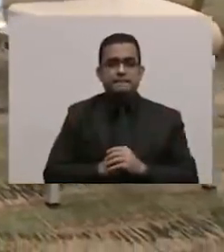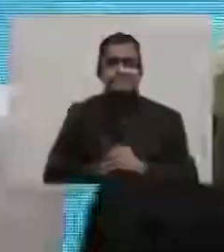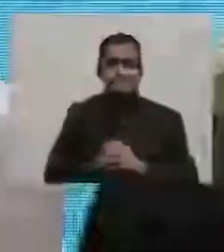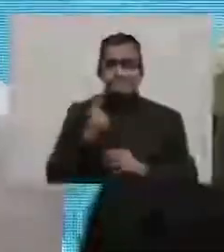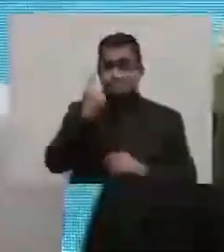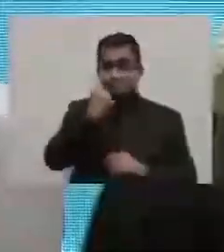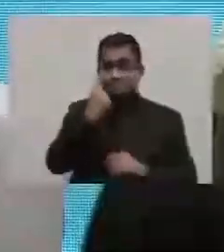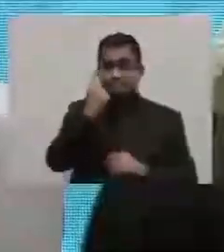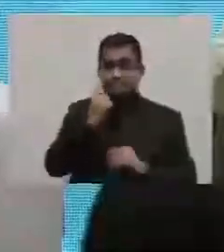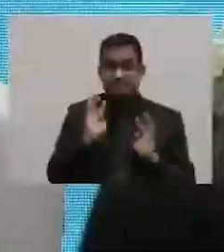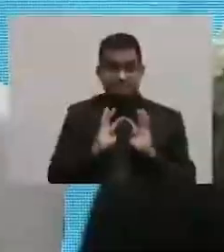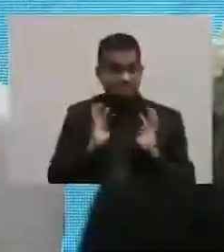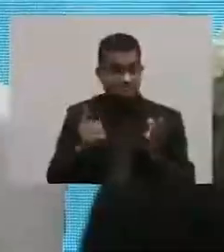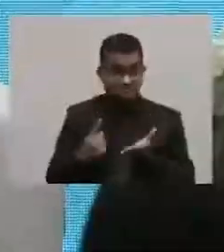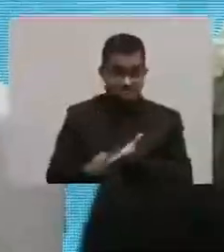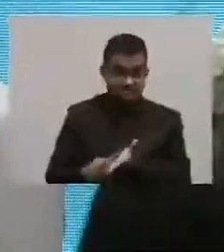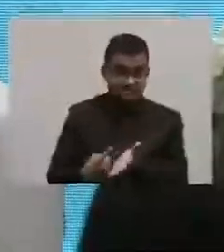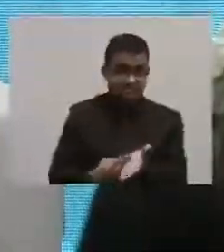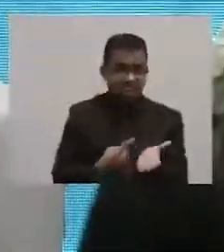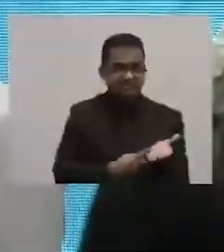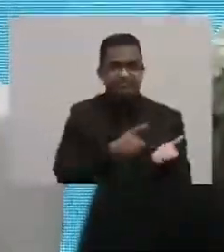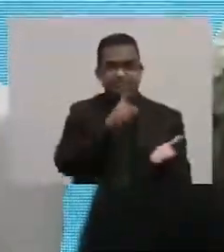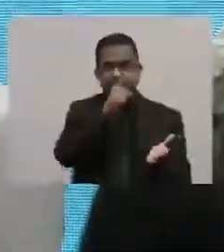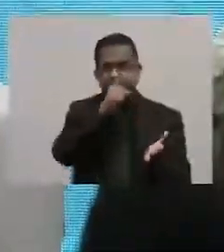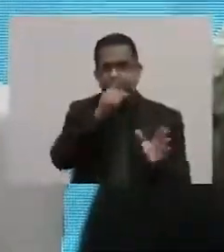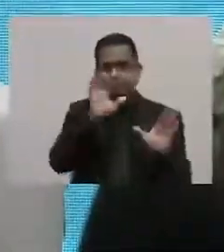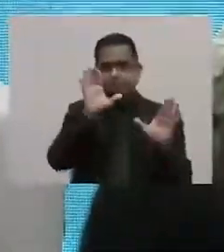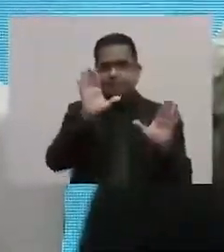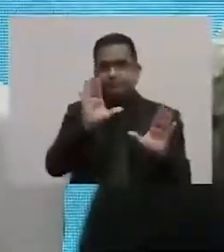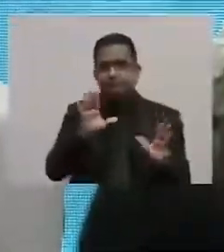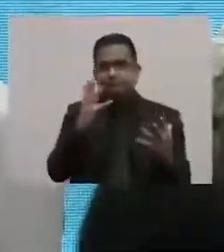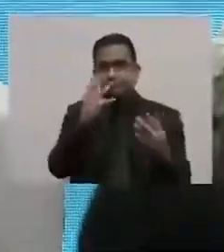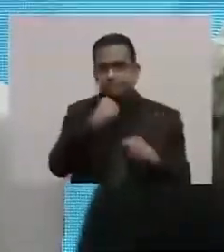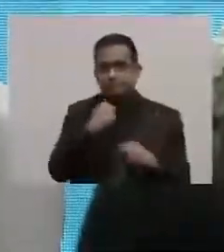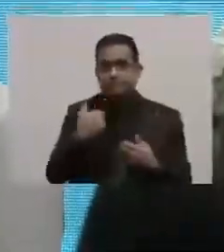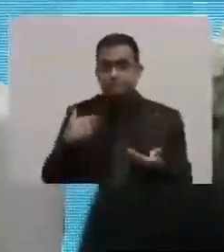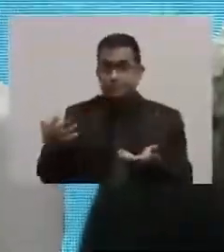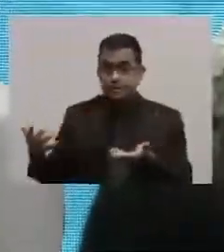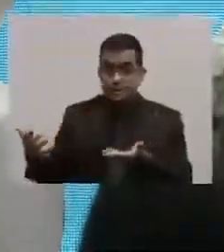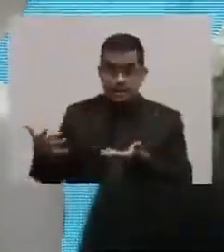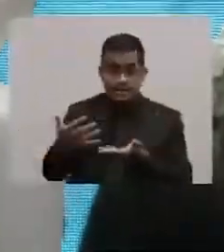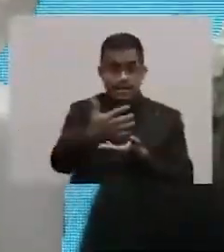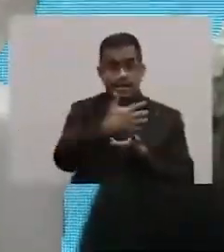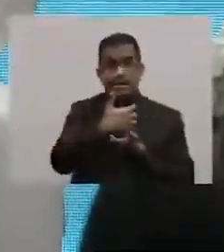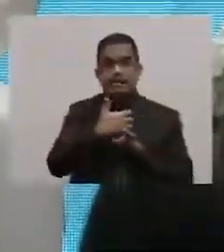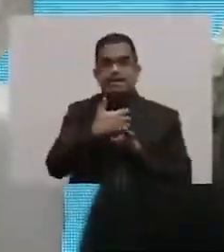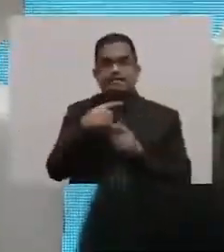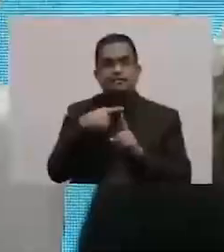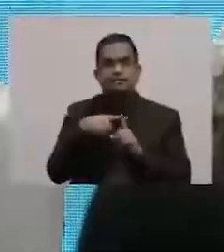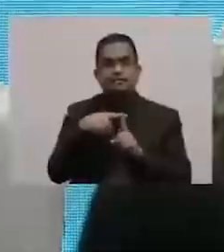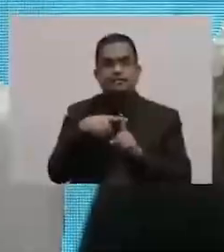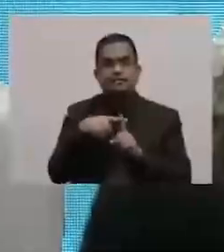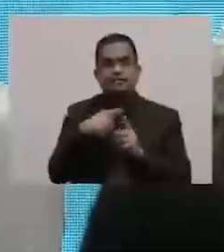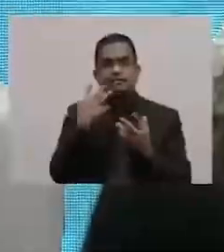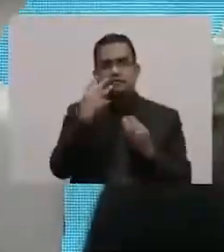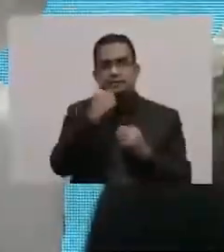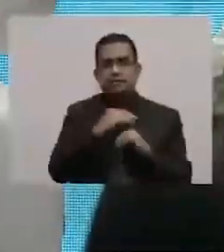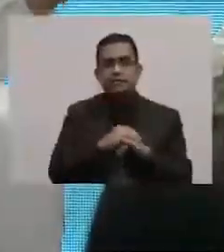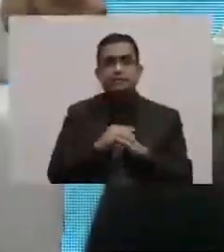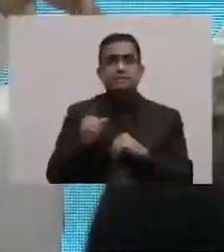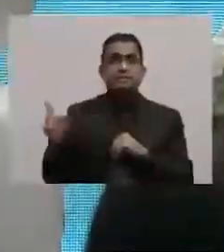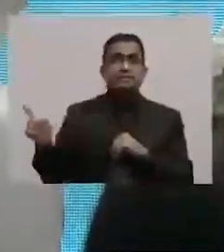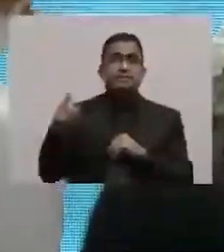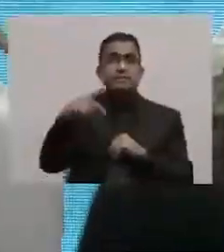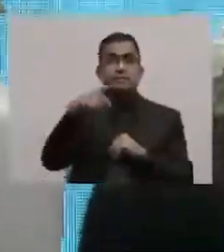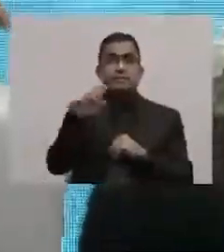Pienso que ha sido un interesantísimo intercambio de ideas. Nos llevamos muchas cosas positivas. Don Percio